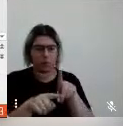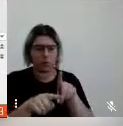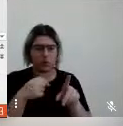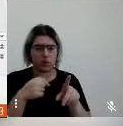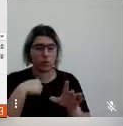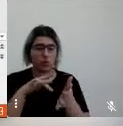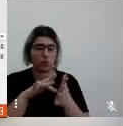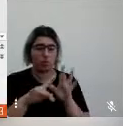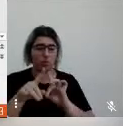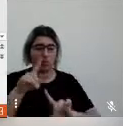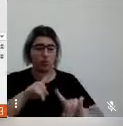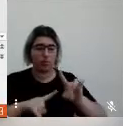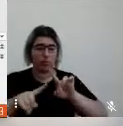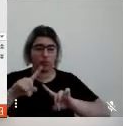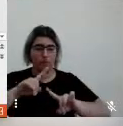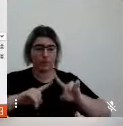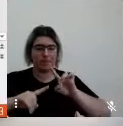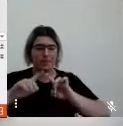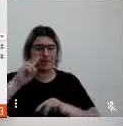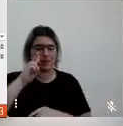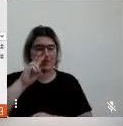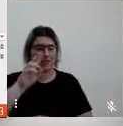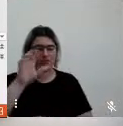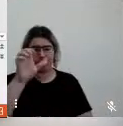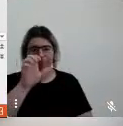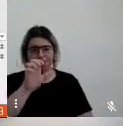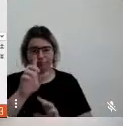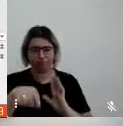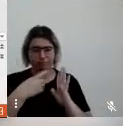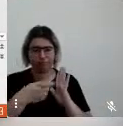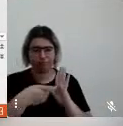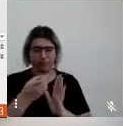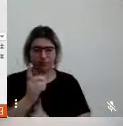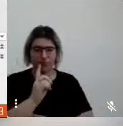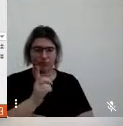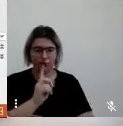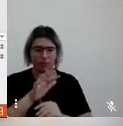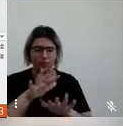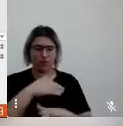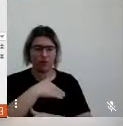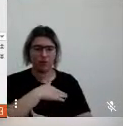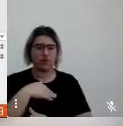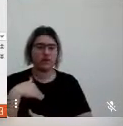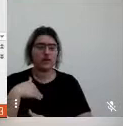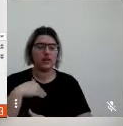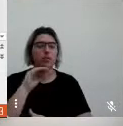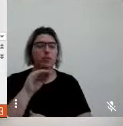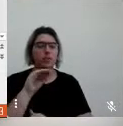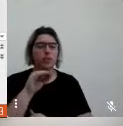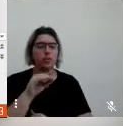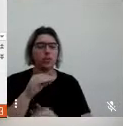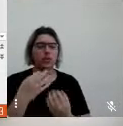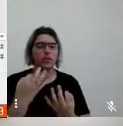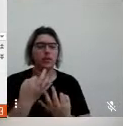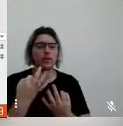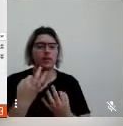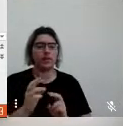la conexión y no he podido seguir con todo. Pero quisiera que retomaréis el tema